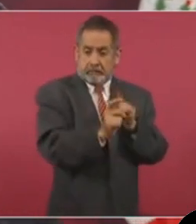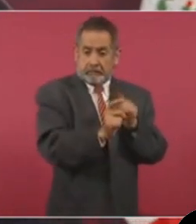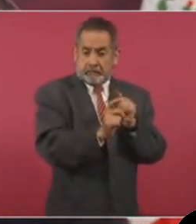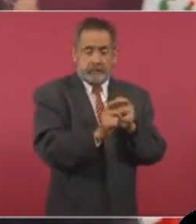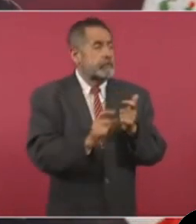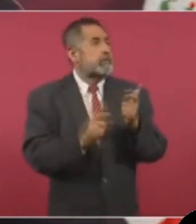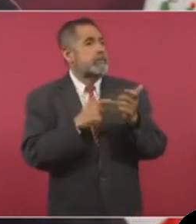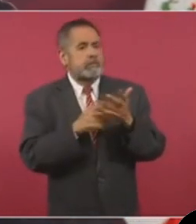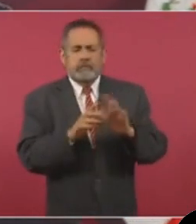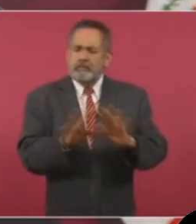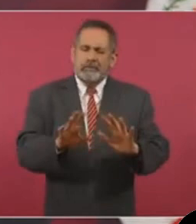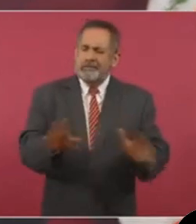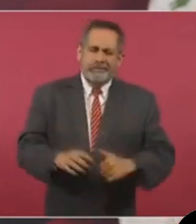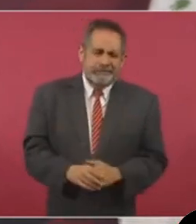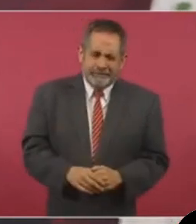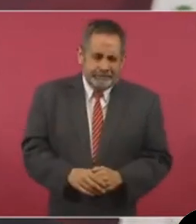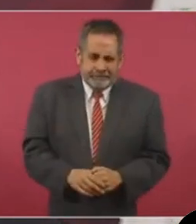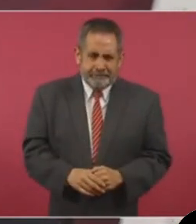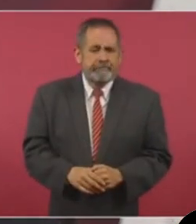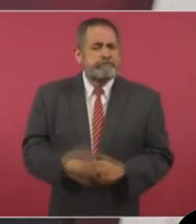ahí vamos avanzando